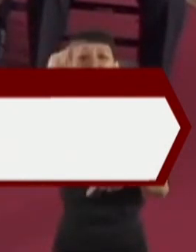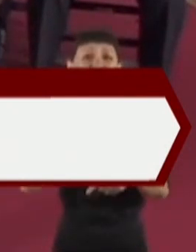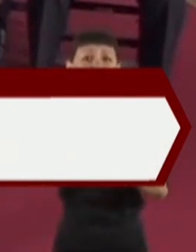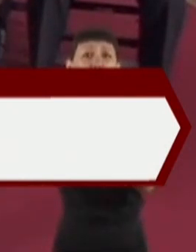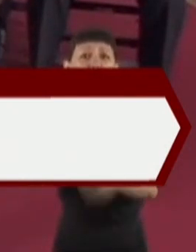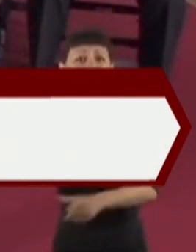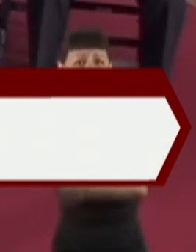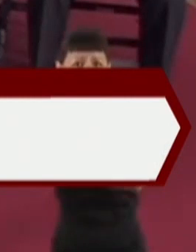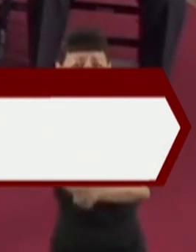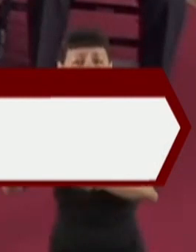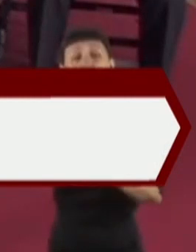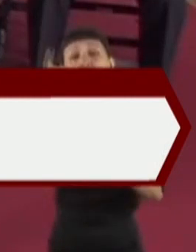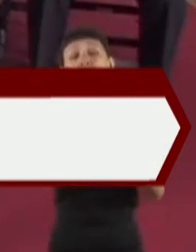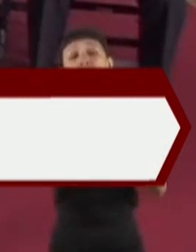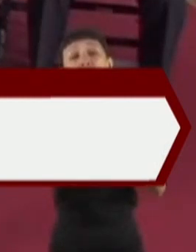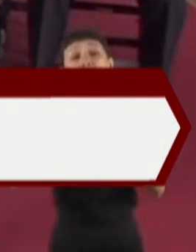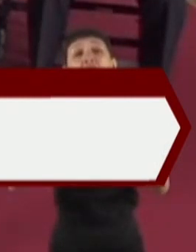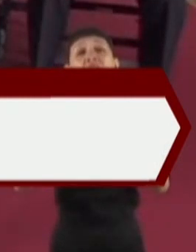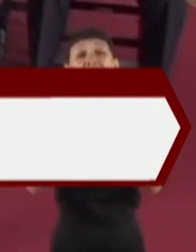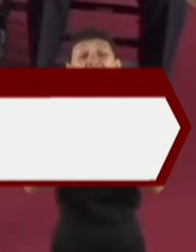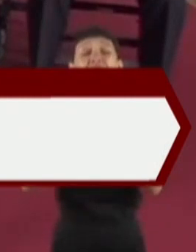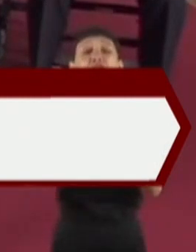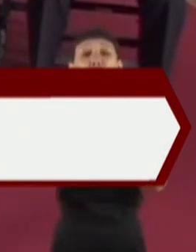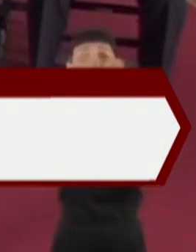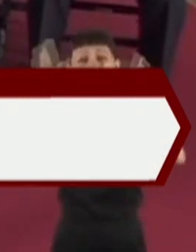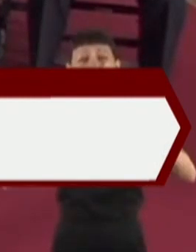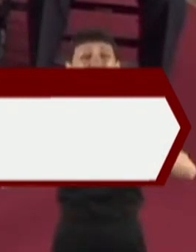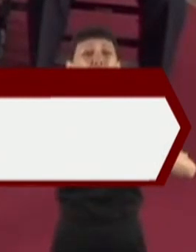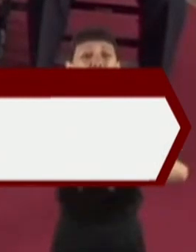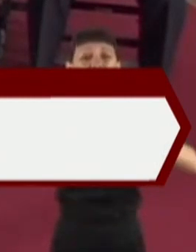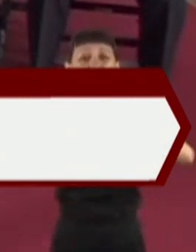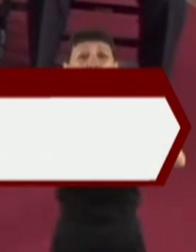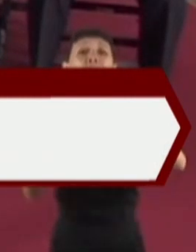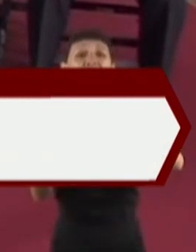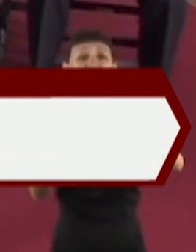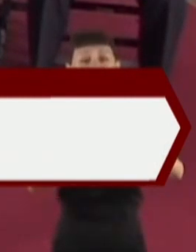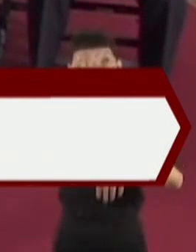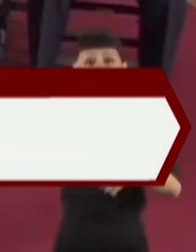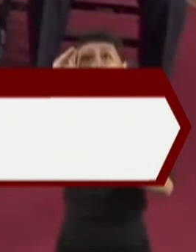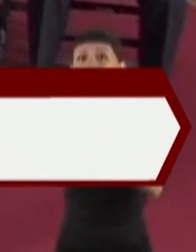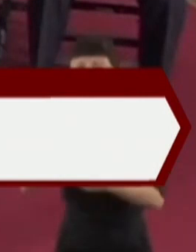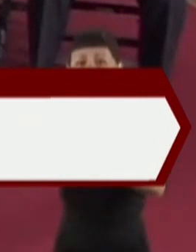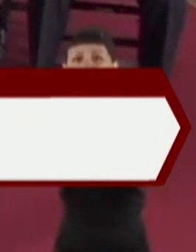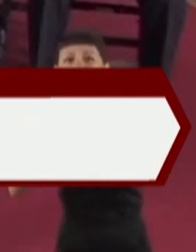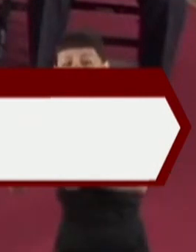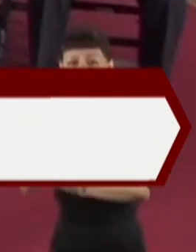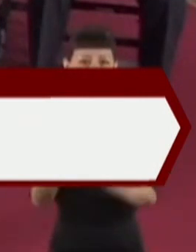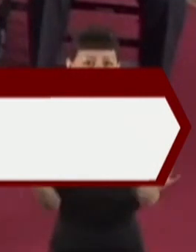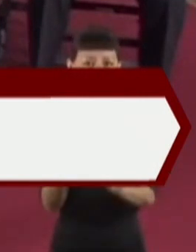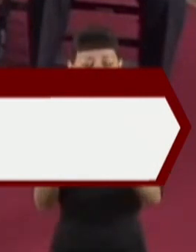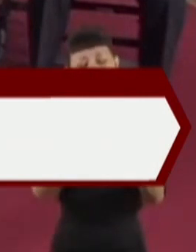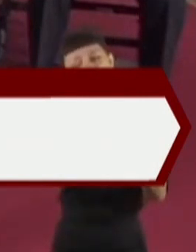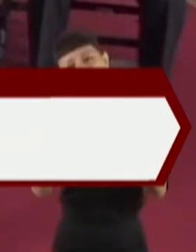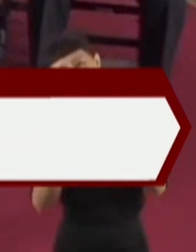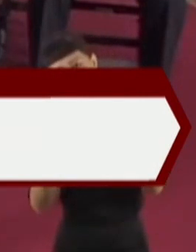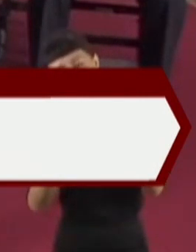paritaria, pueda haber más dinero en los bolsillos de cada uno de los usuarios para poder también afrontar estos aumentos.